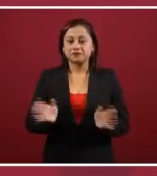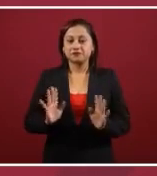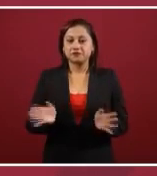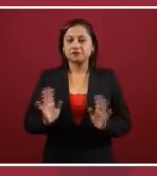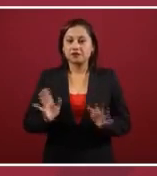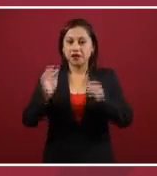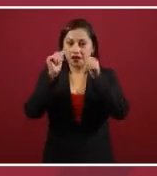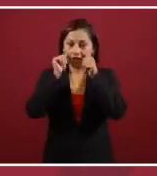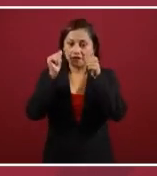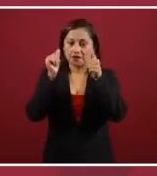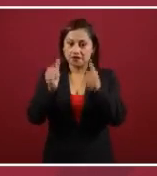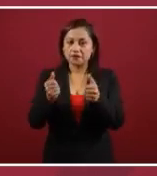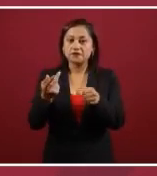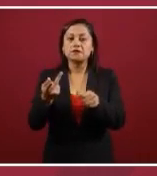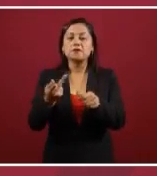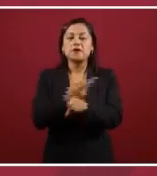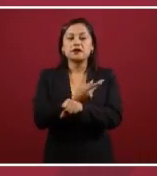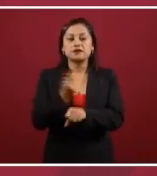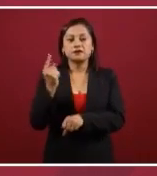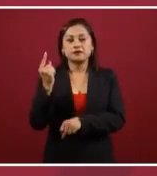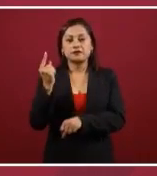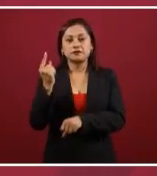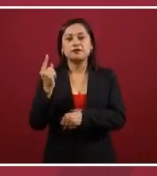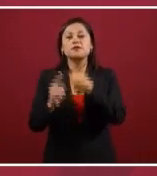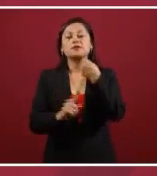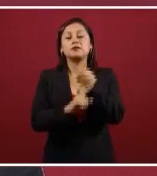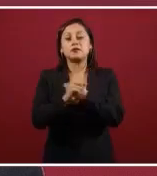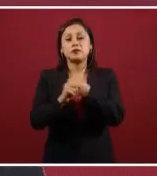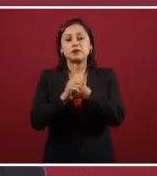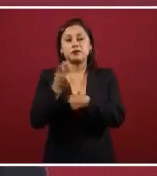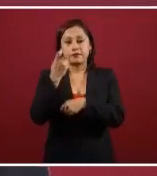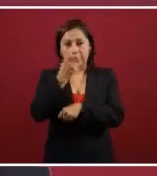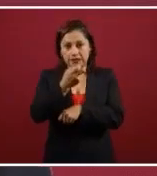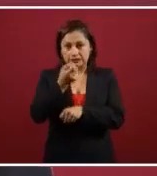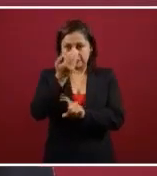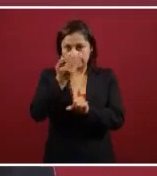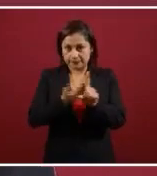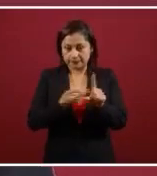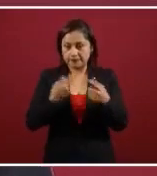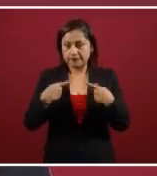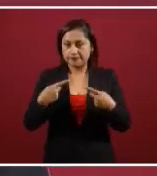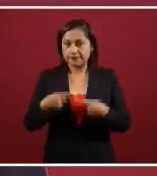atendiendo en particular lo de este caso